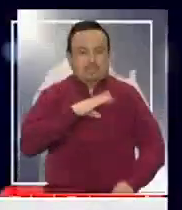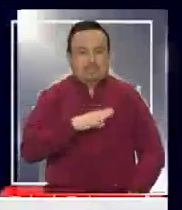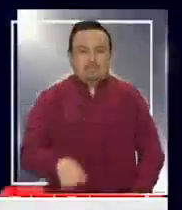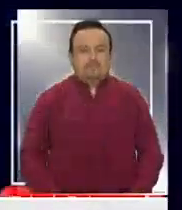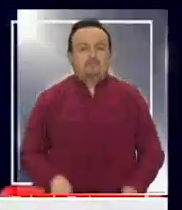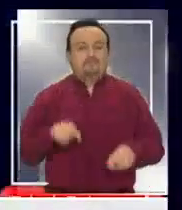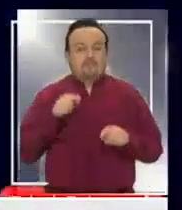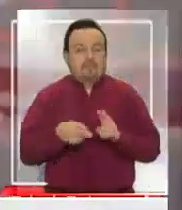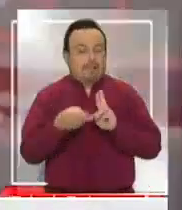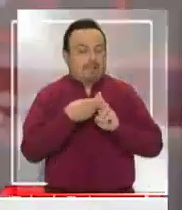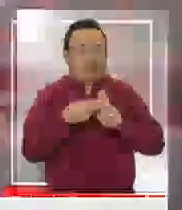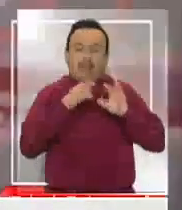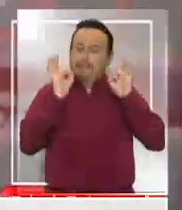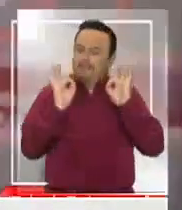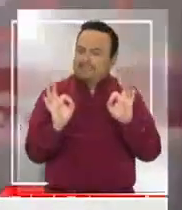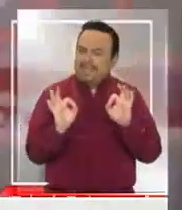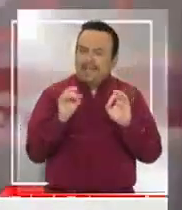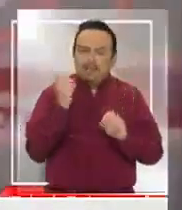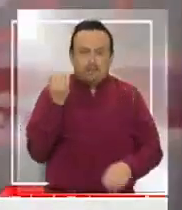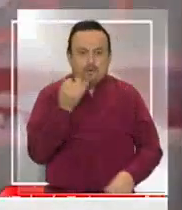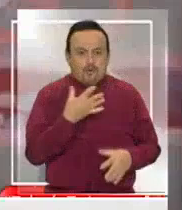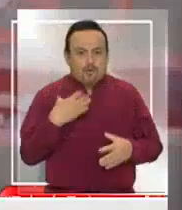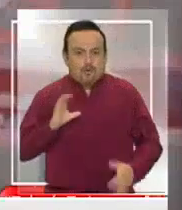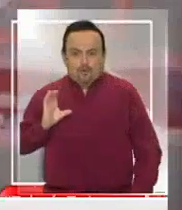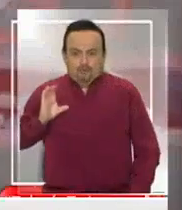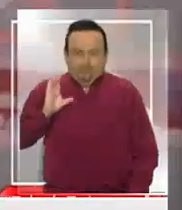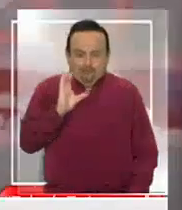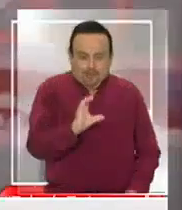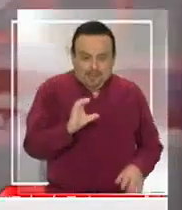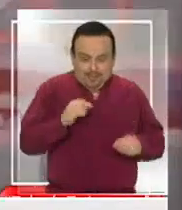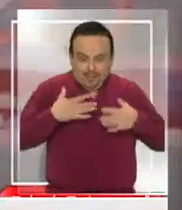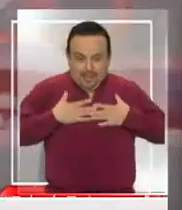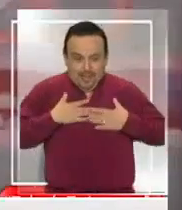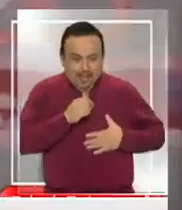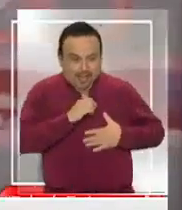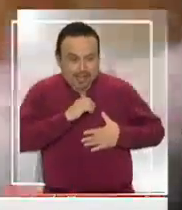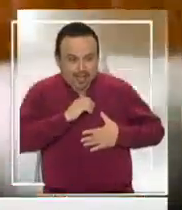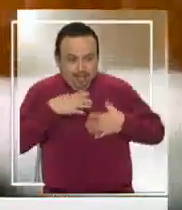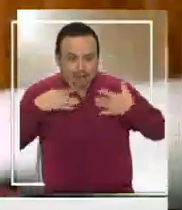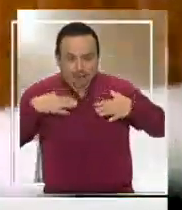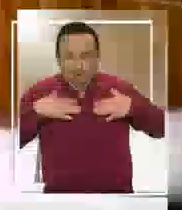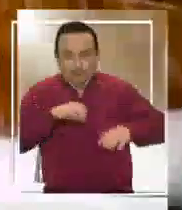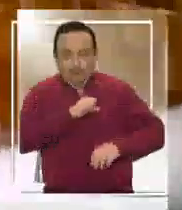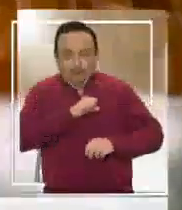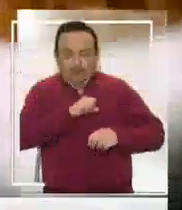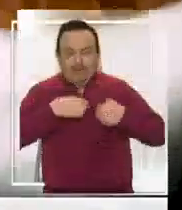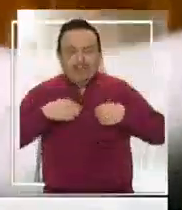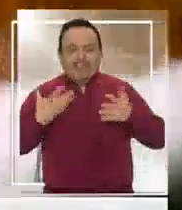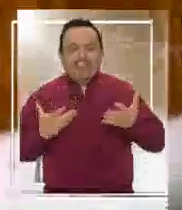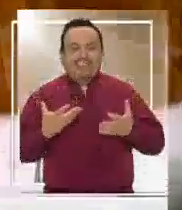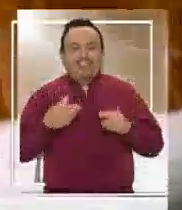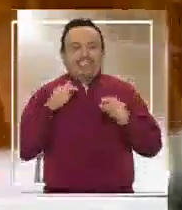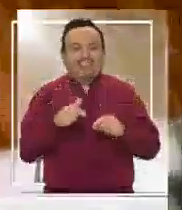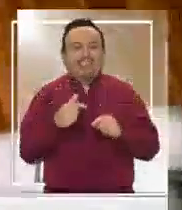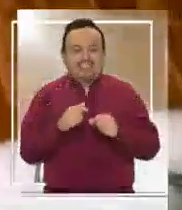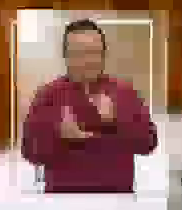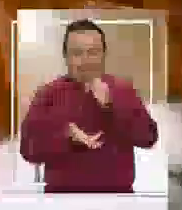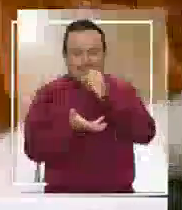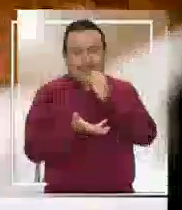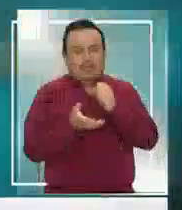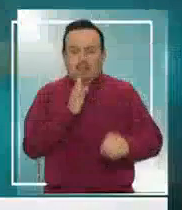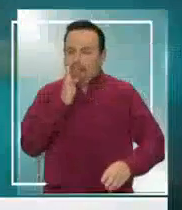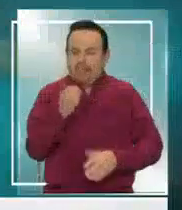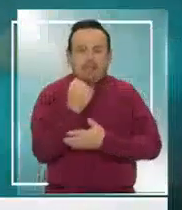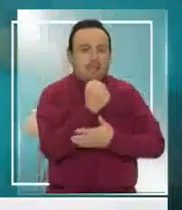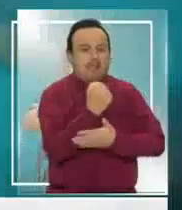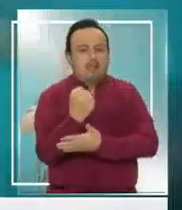una Teletón tan especial es una cifra que de verdad nos ilumina el corazón. Mira cómo aplaude don Francisco. Momentos que ayudaron a lograr un monto que irá en directa